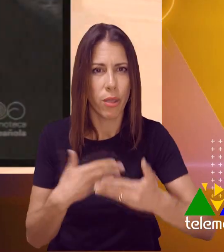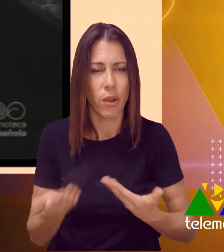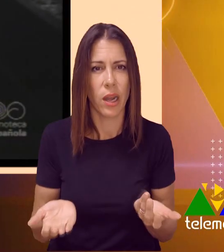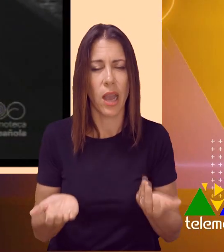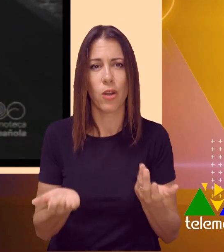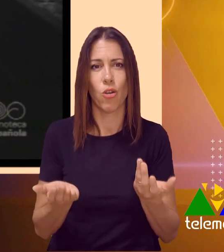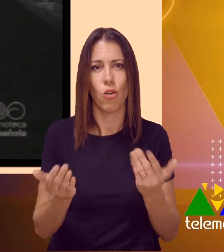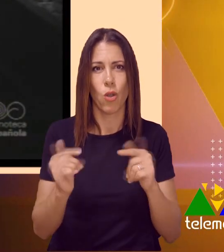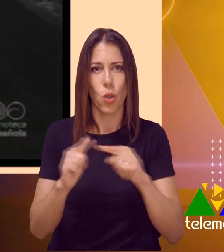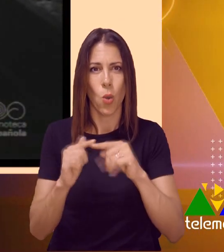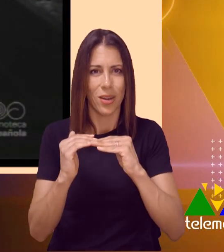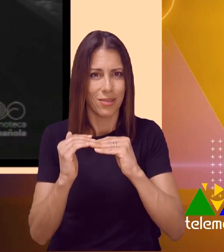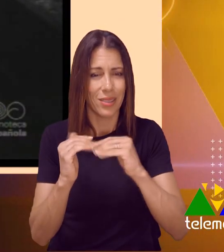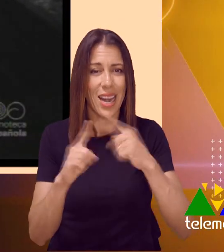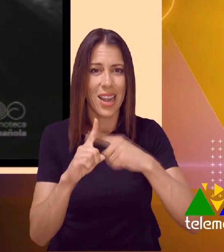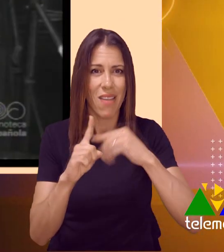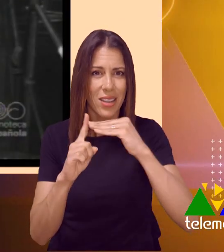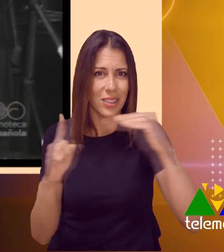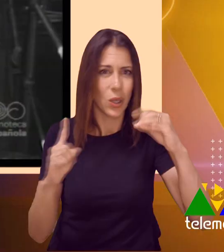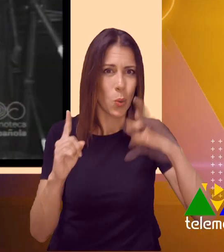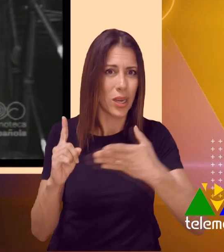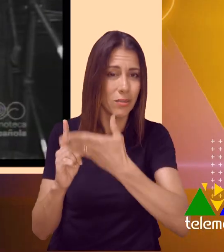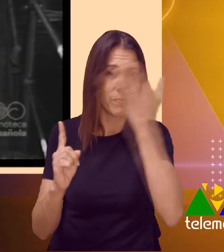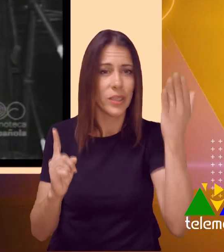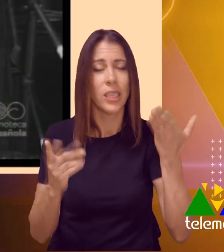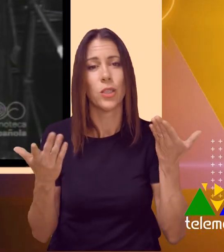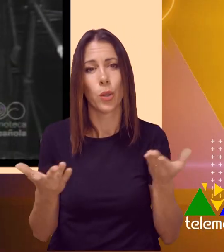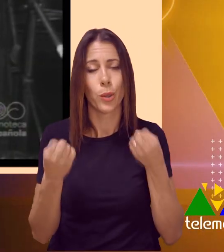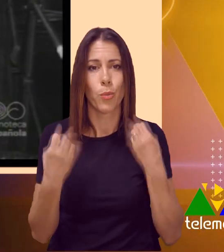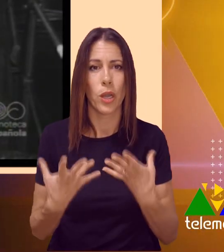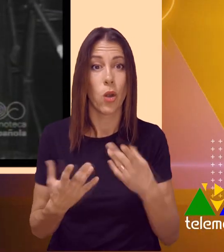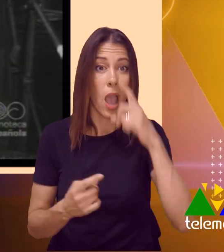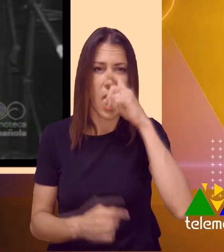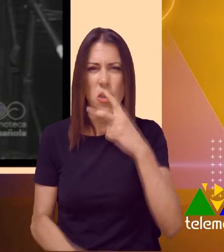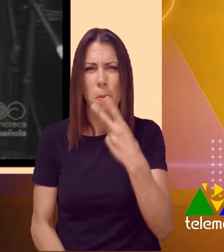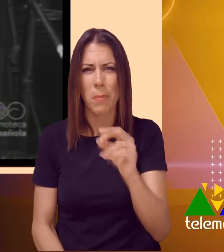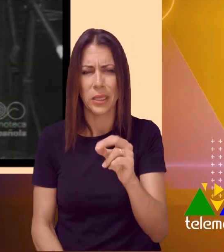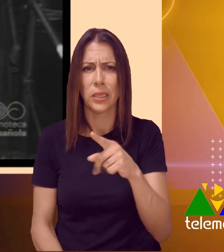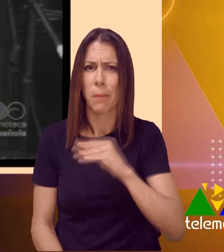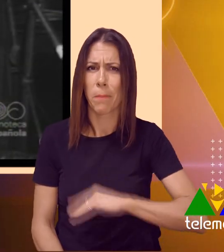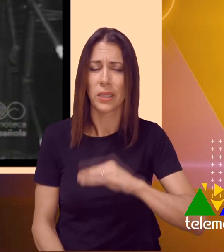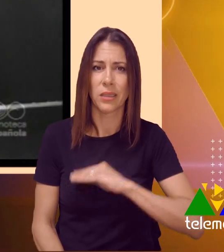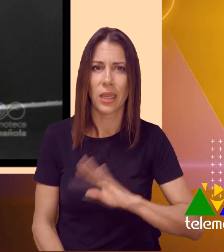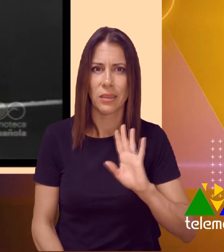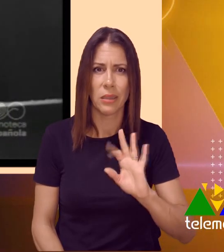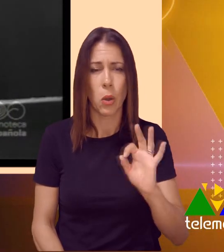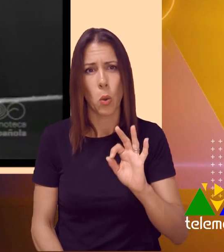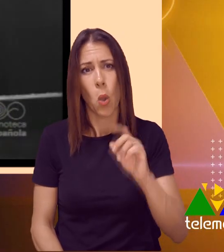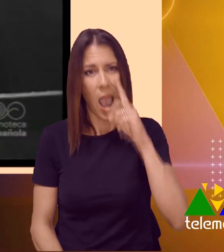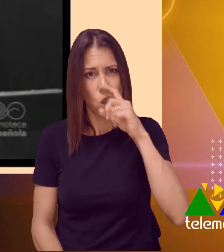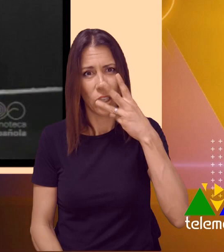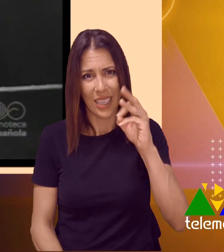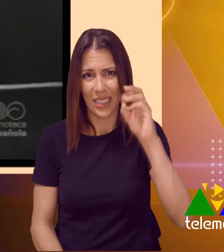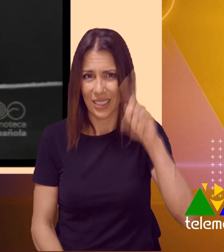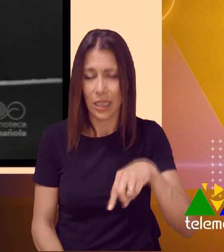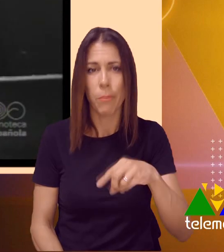evolucionaron convenientemente. Y bueno, pues años 20 fue bastante la zona, años 30 también,